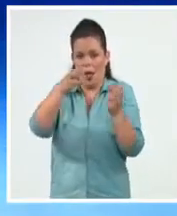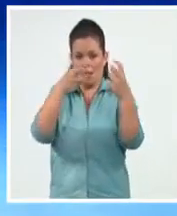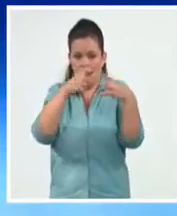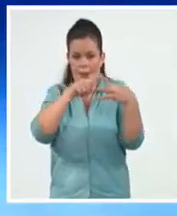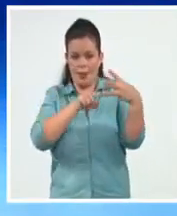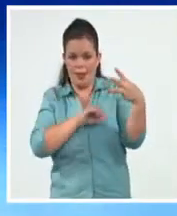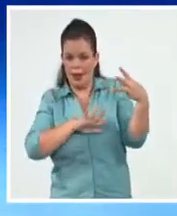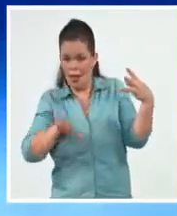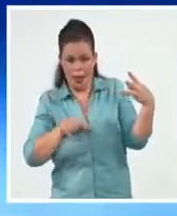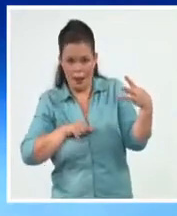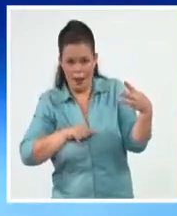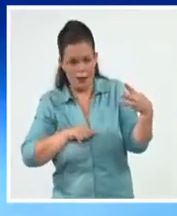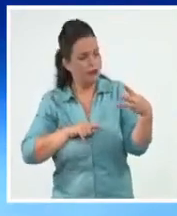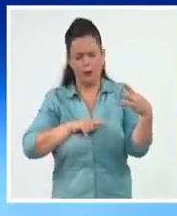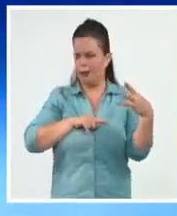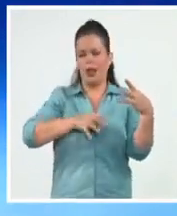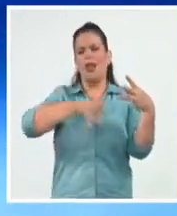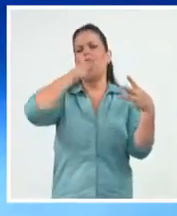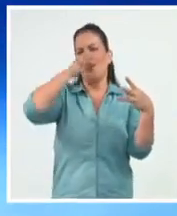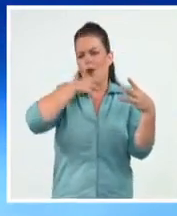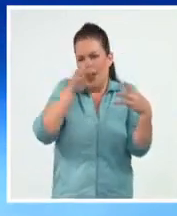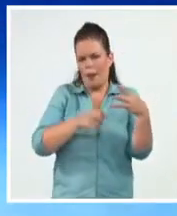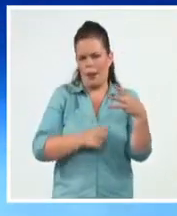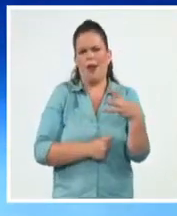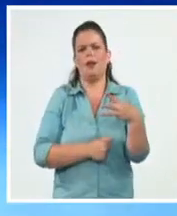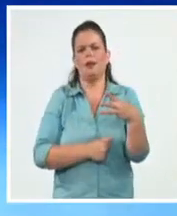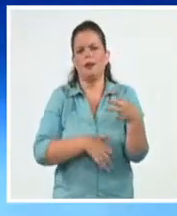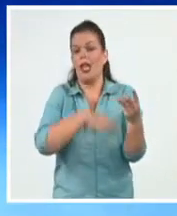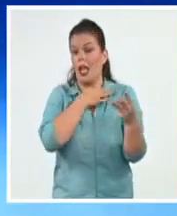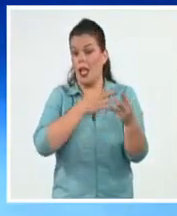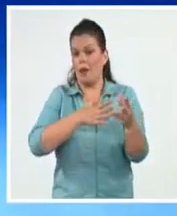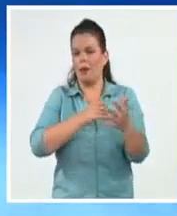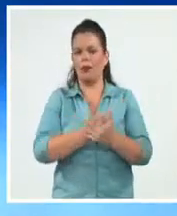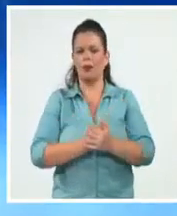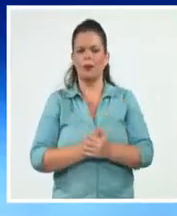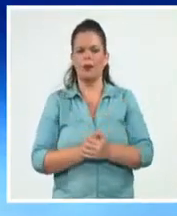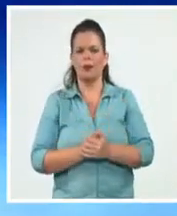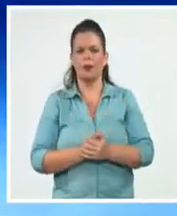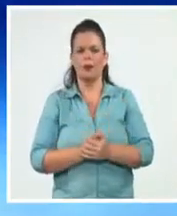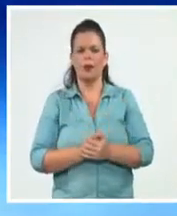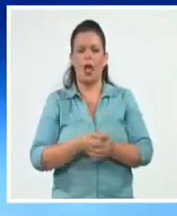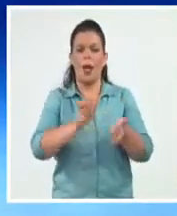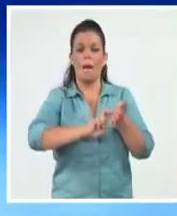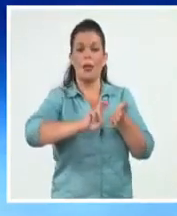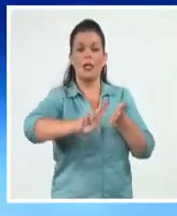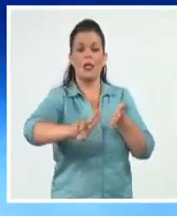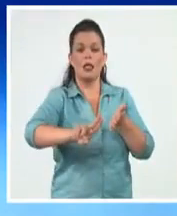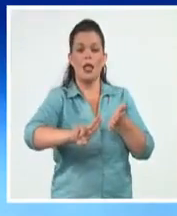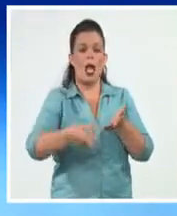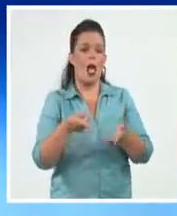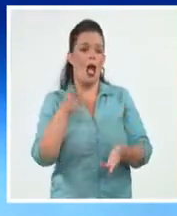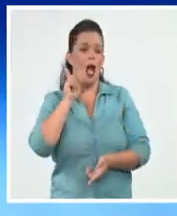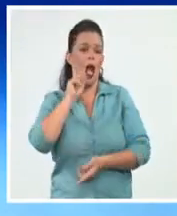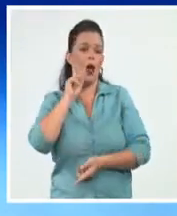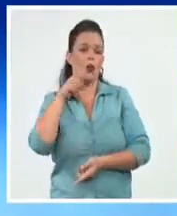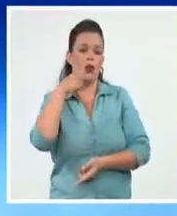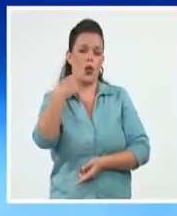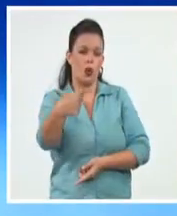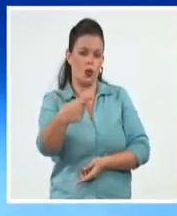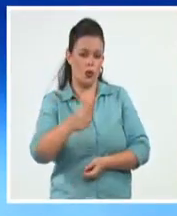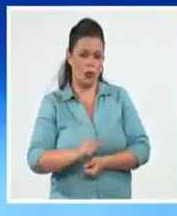específicos. Voy a ponerles solo un ejemplo de esos. En un mensaje de audio a través de un grupo en Telegram, el usuario nombrado